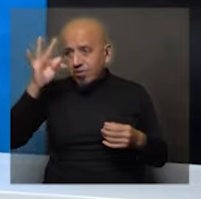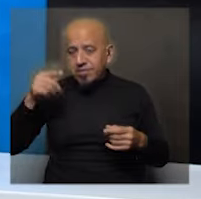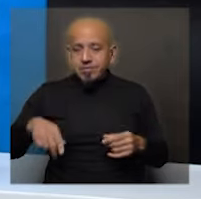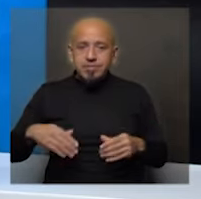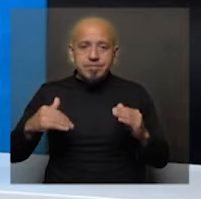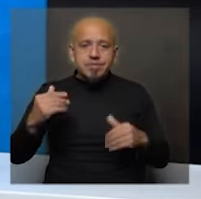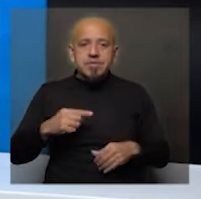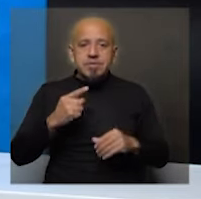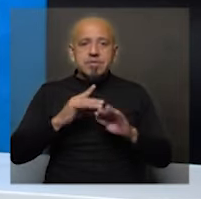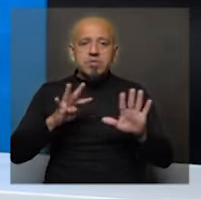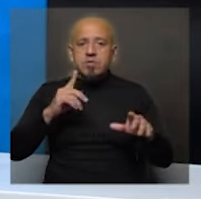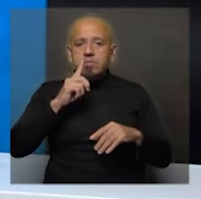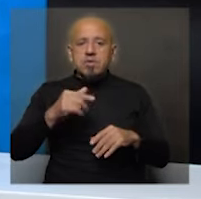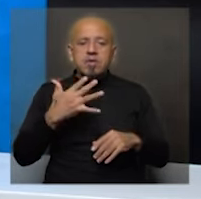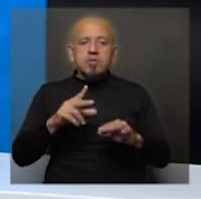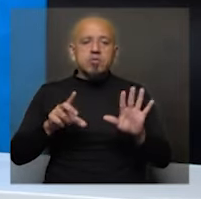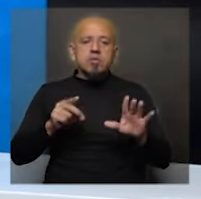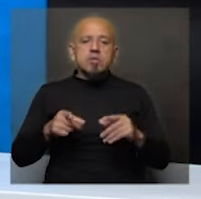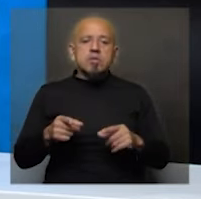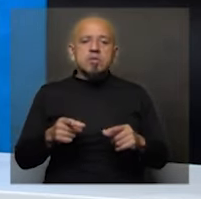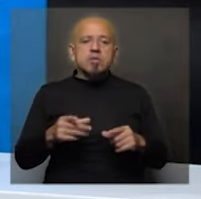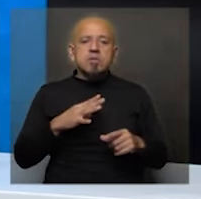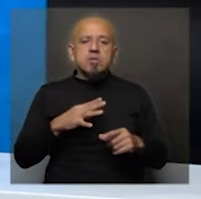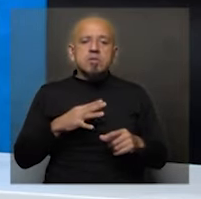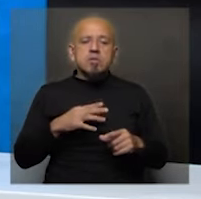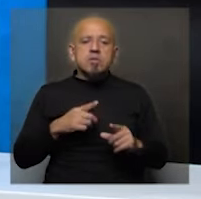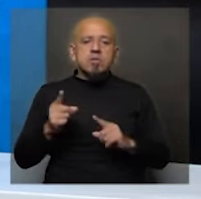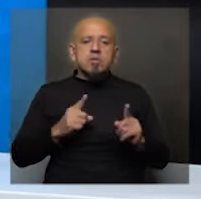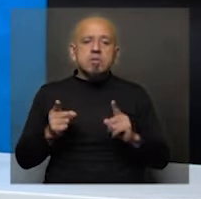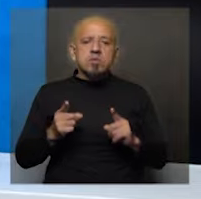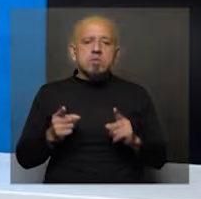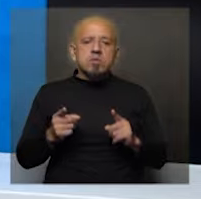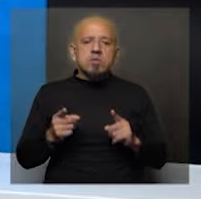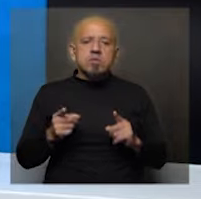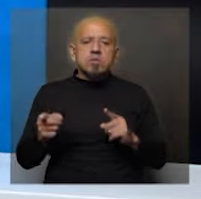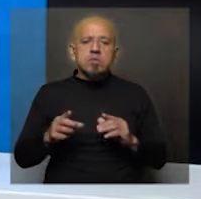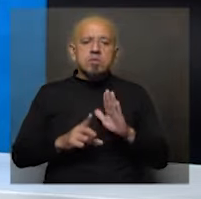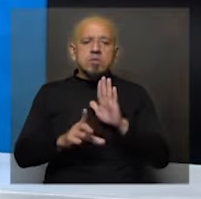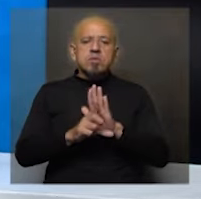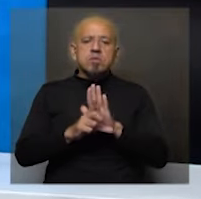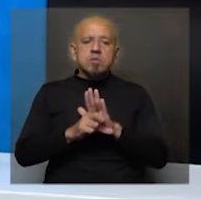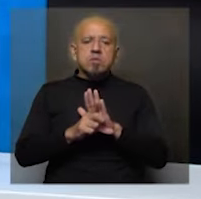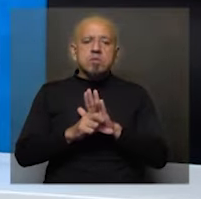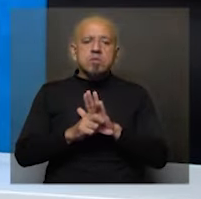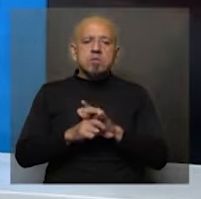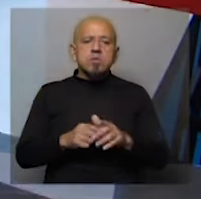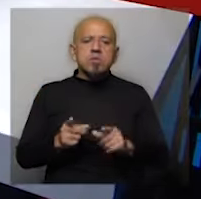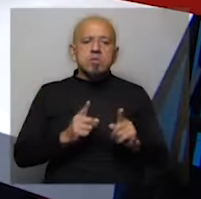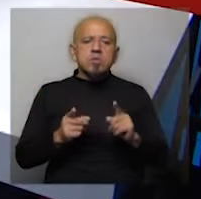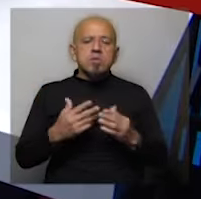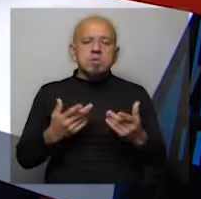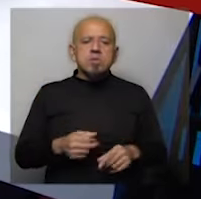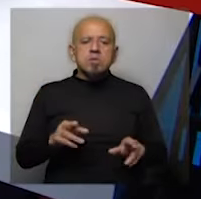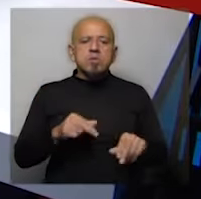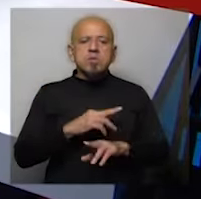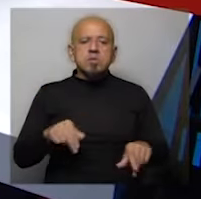19580 la ley de violencia basada en género hay algunas voces que están en contra de esa ley incluso algunos quieren eliminarla